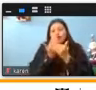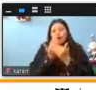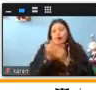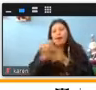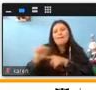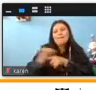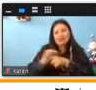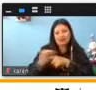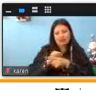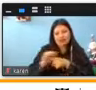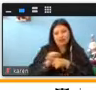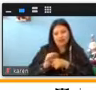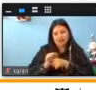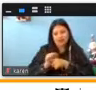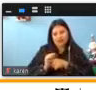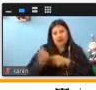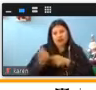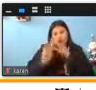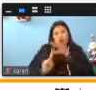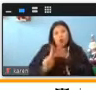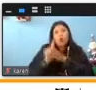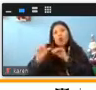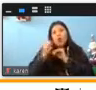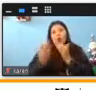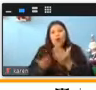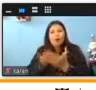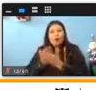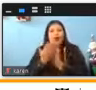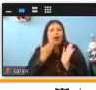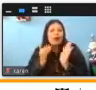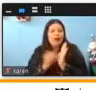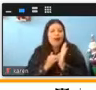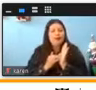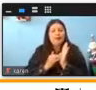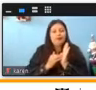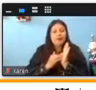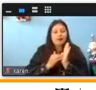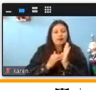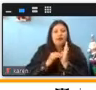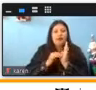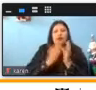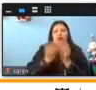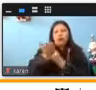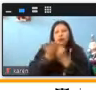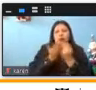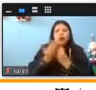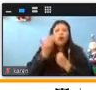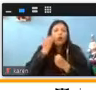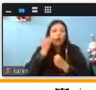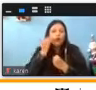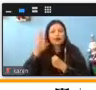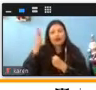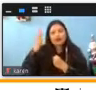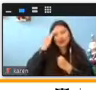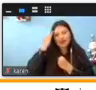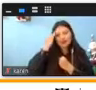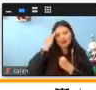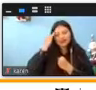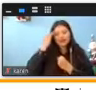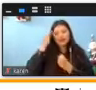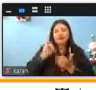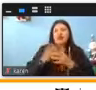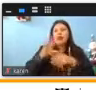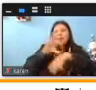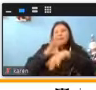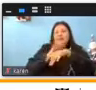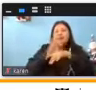tejido social, y también surgen otras propuestas, por ejemplo, como el intercambio entre mujeres de saberes, de medicina